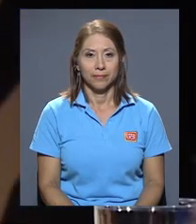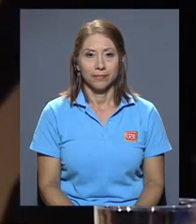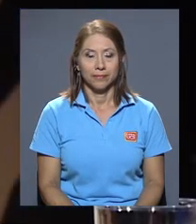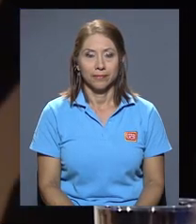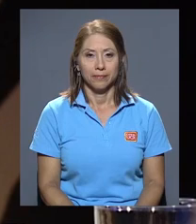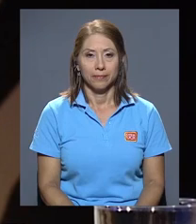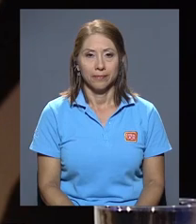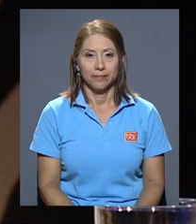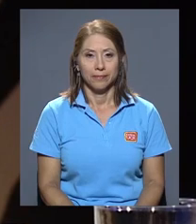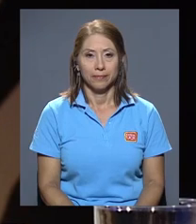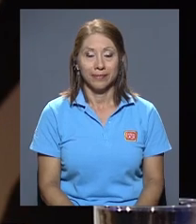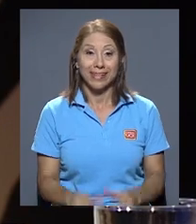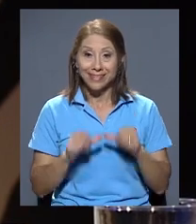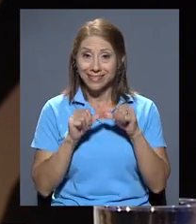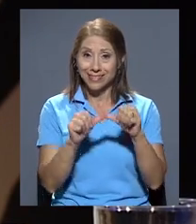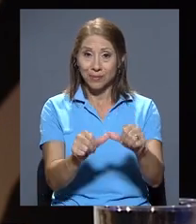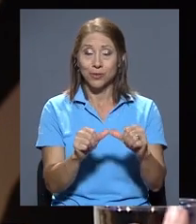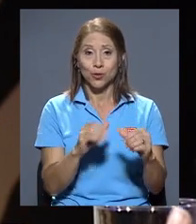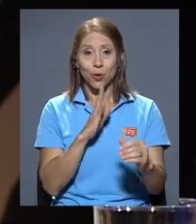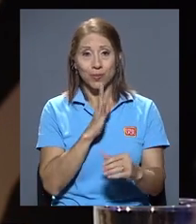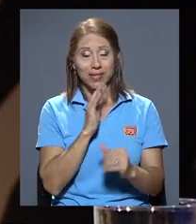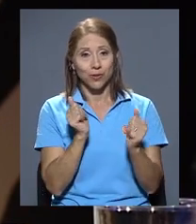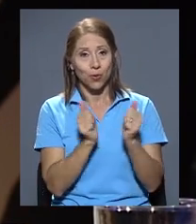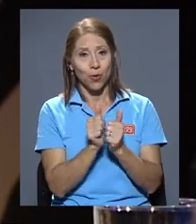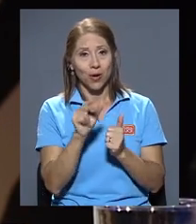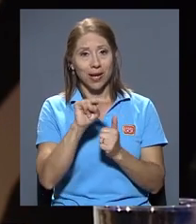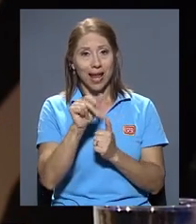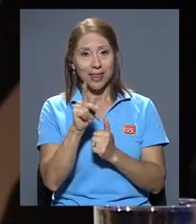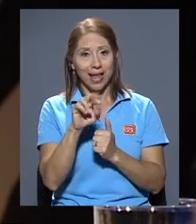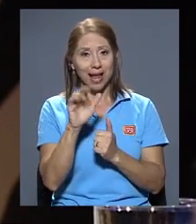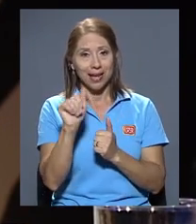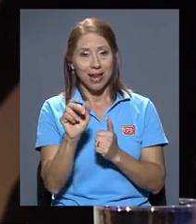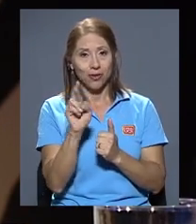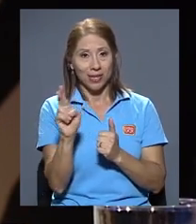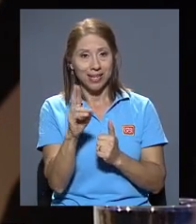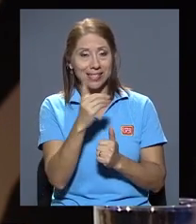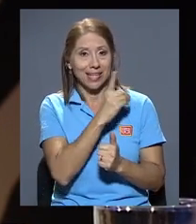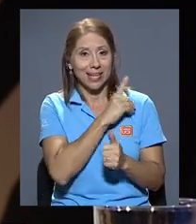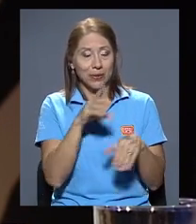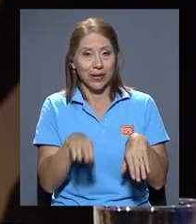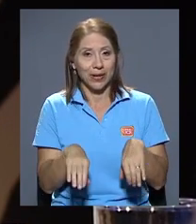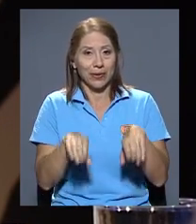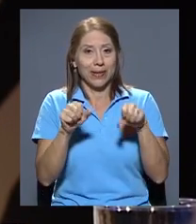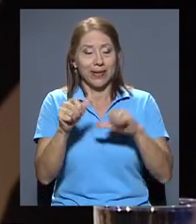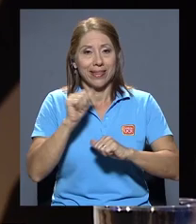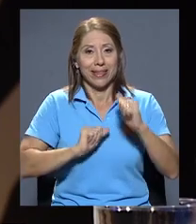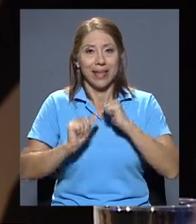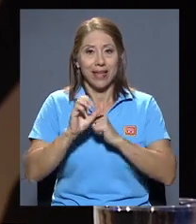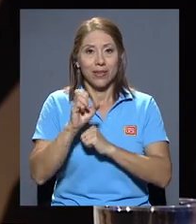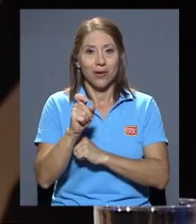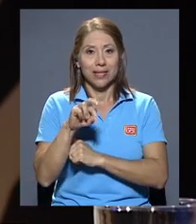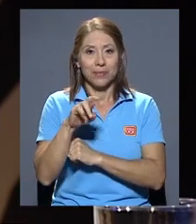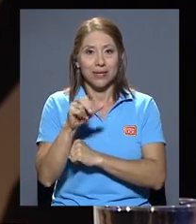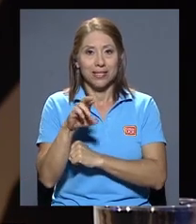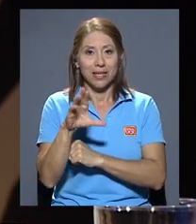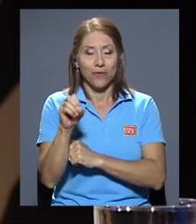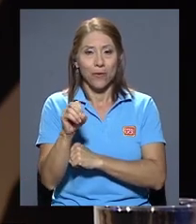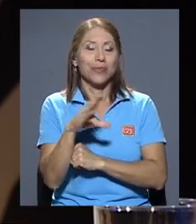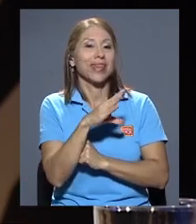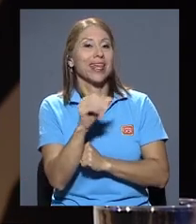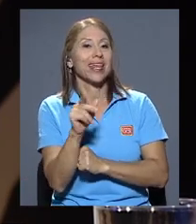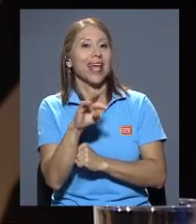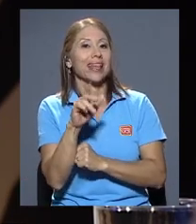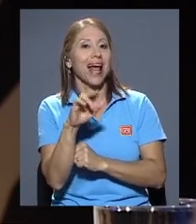Seguimos conversando con Natalia Rodríguez, directora ejecutiva del Teatro Expresivo, y Natalia Mariño, directora de la obra